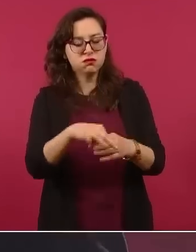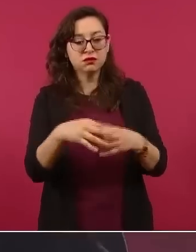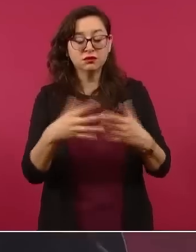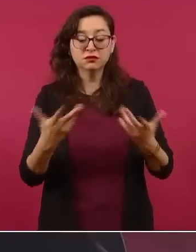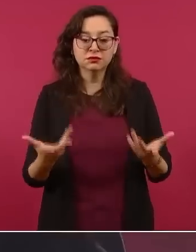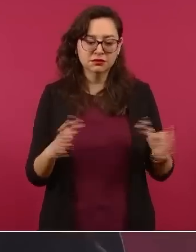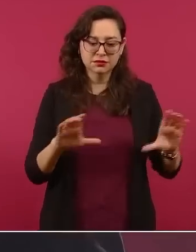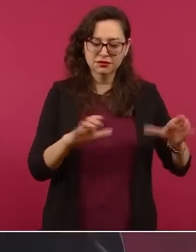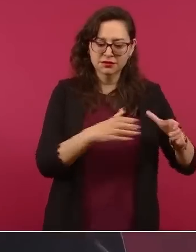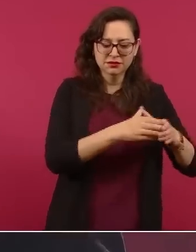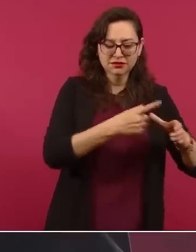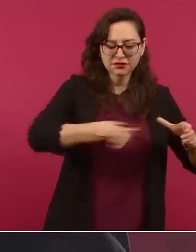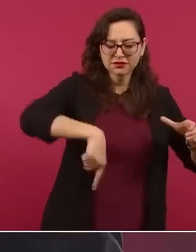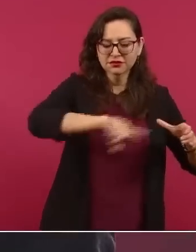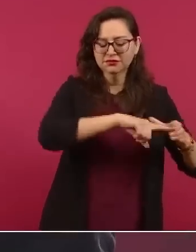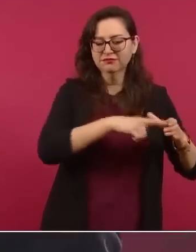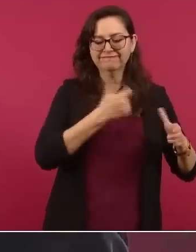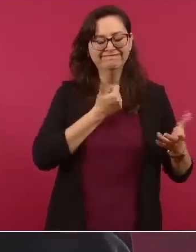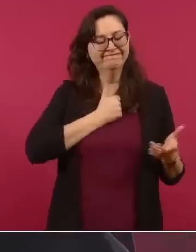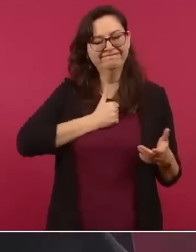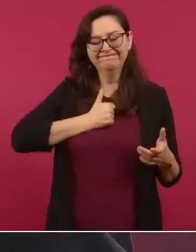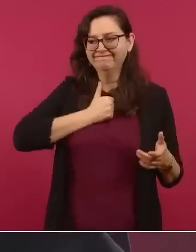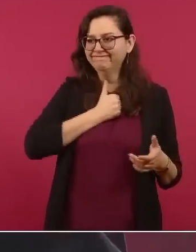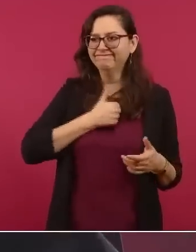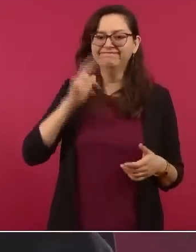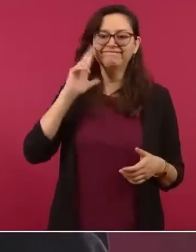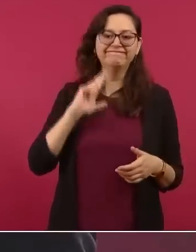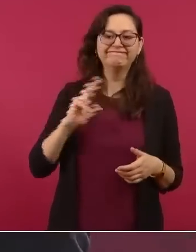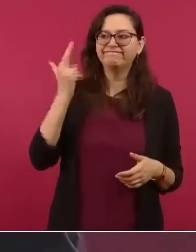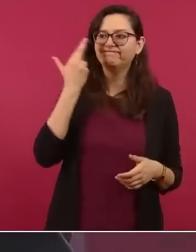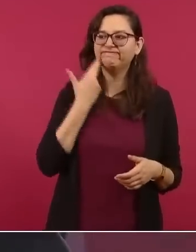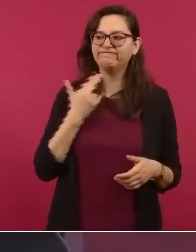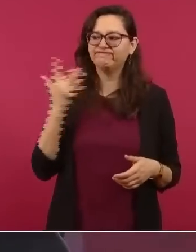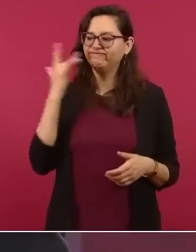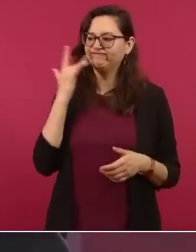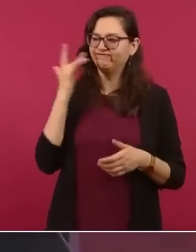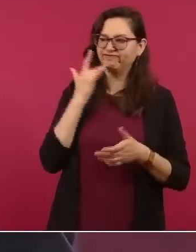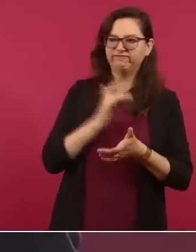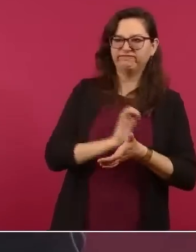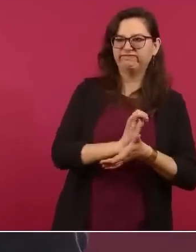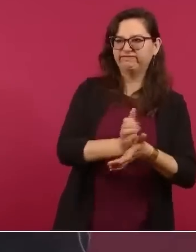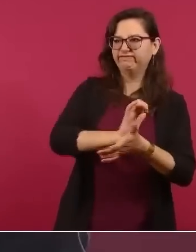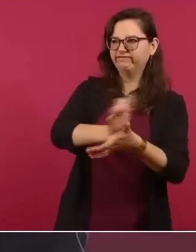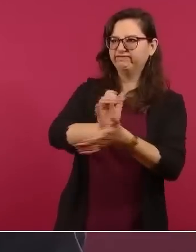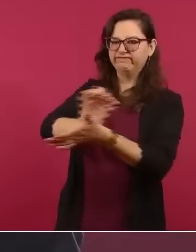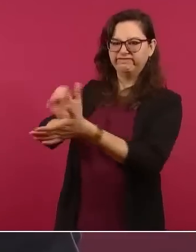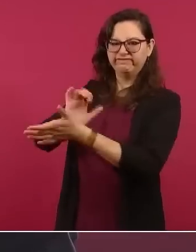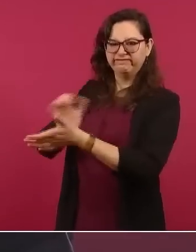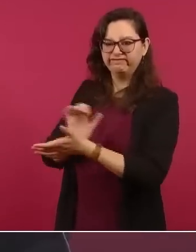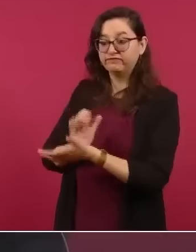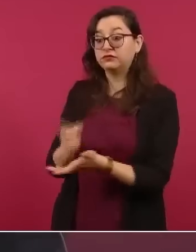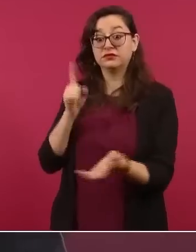racismo y clasismo y muchos intereses creados en el Perú,